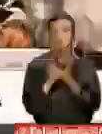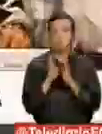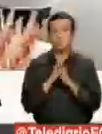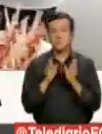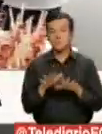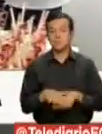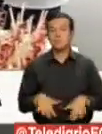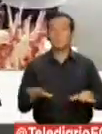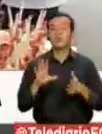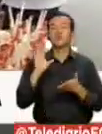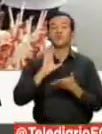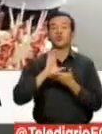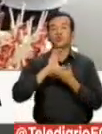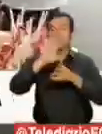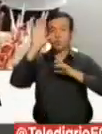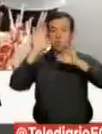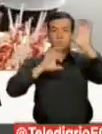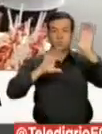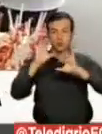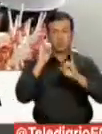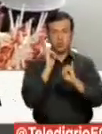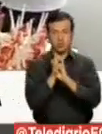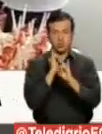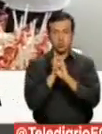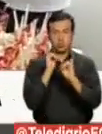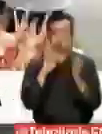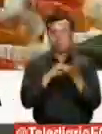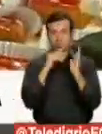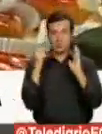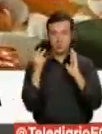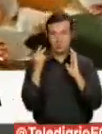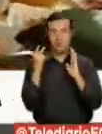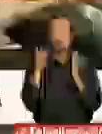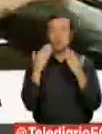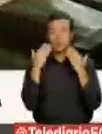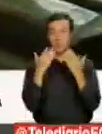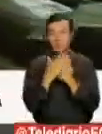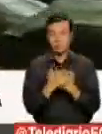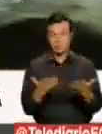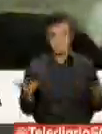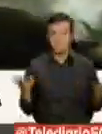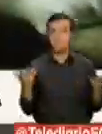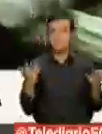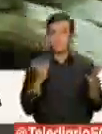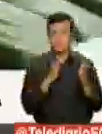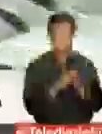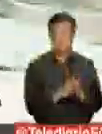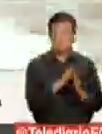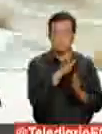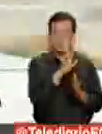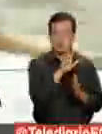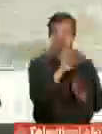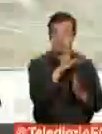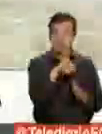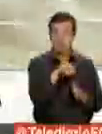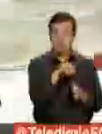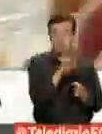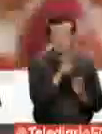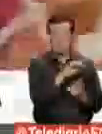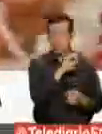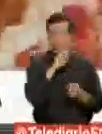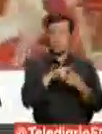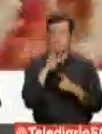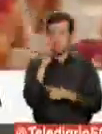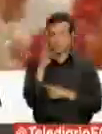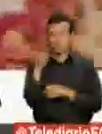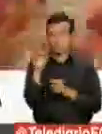tendrá lugar en el Centro de Convenciones del Instituto Tecnológico Bolivariano en Guayaquil y se celebrará del 15 al 17 de febrero de 9